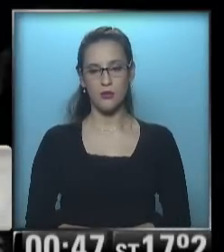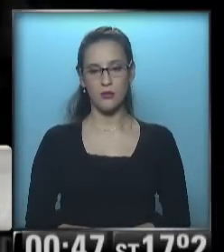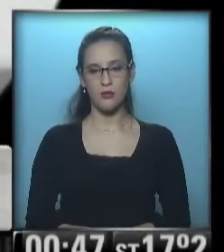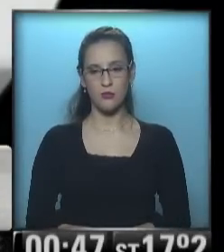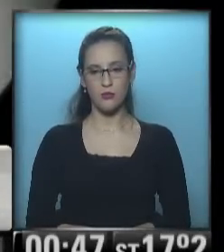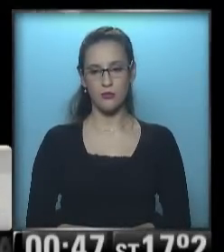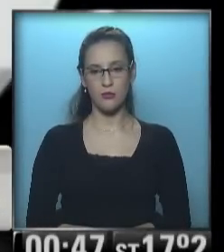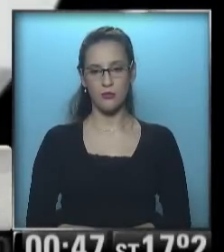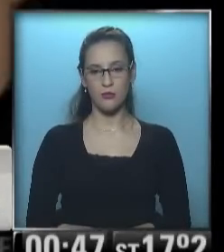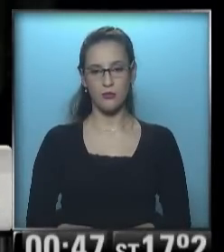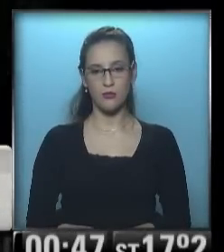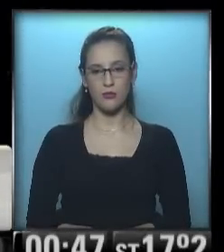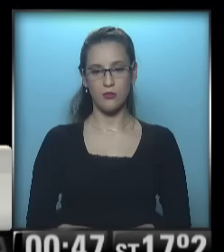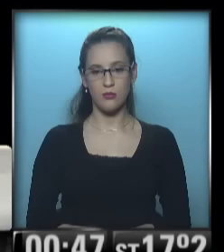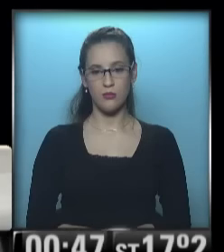Estás cansada de